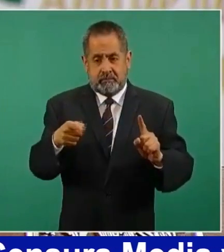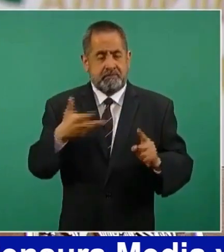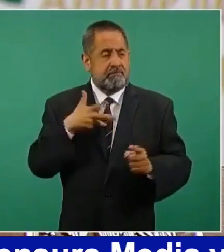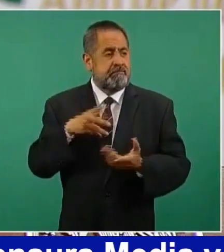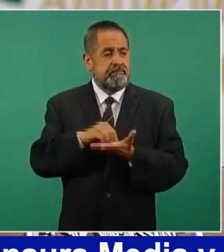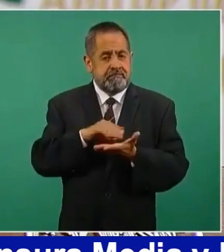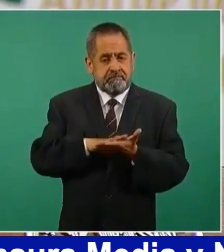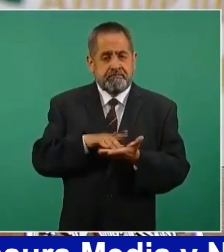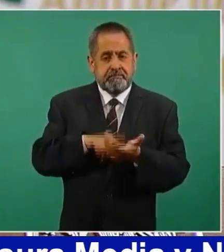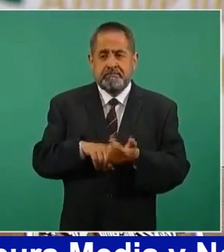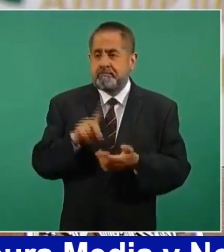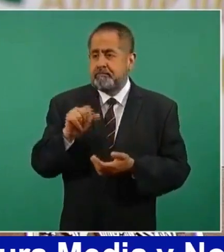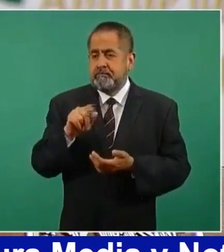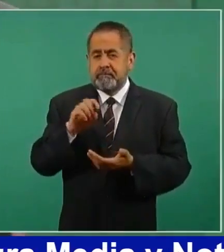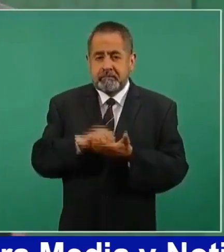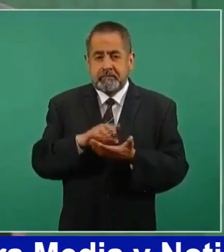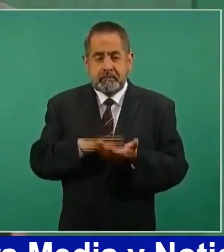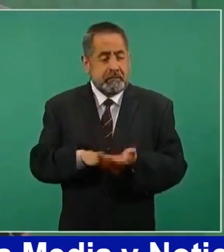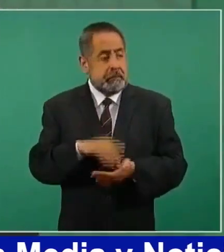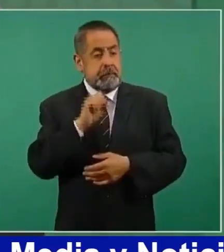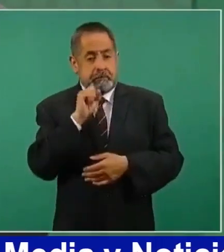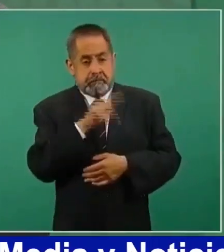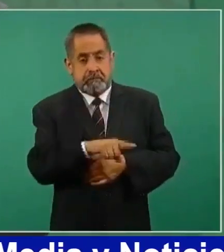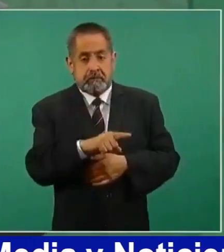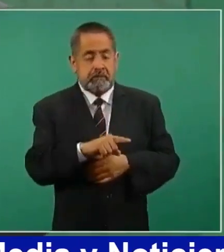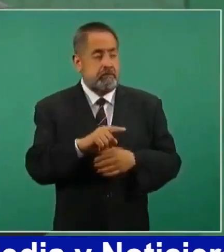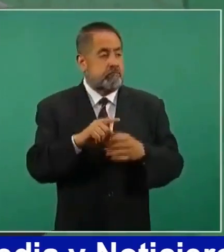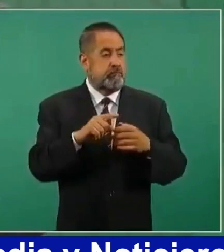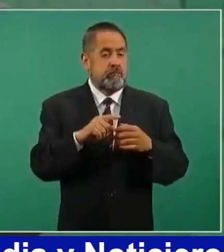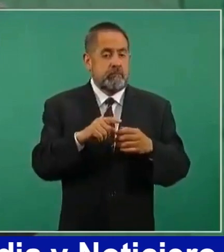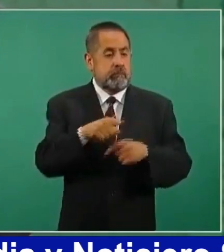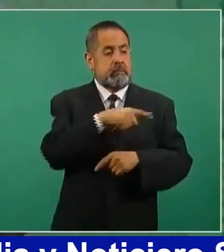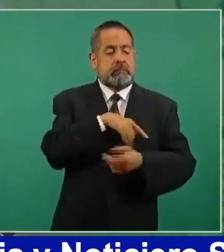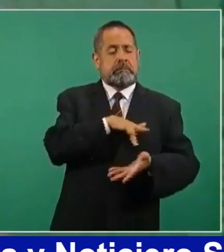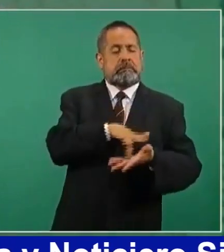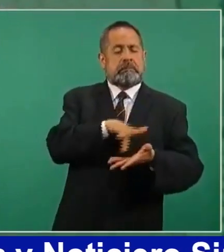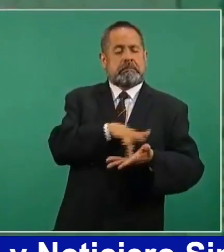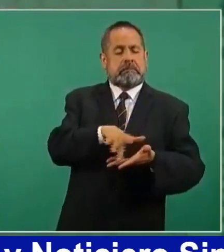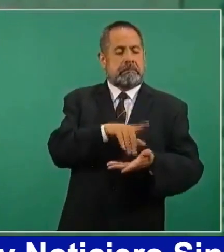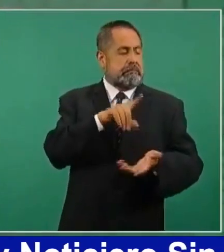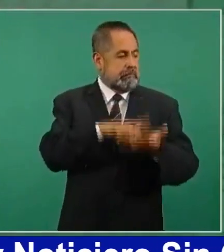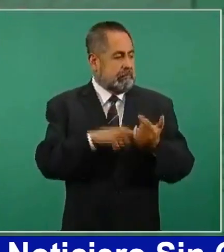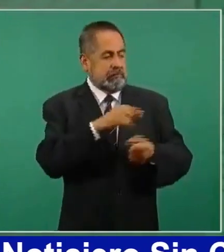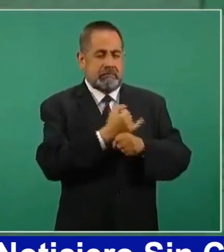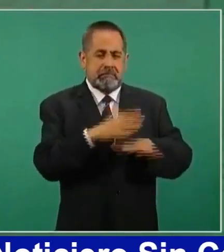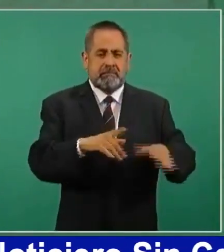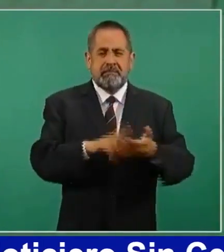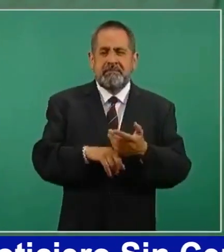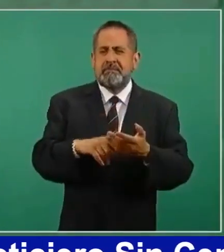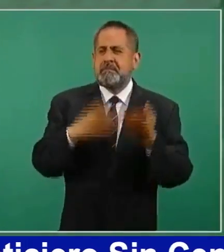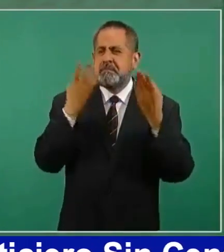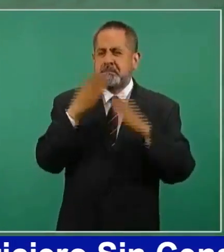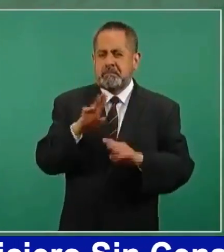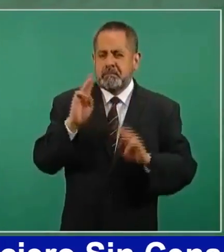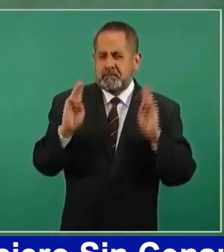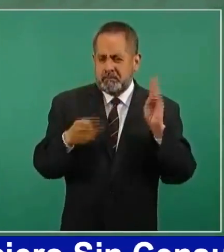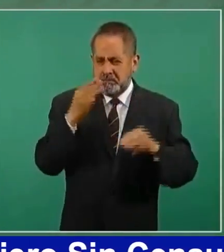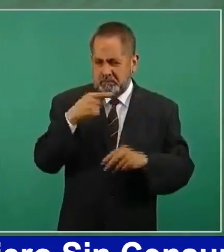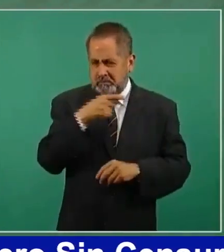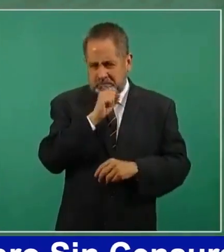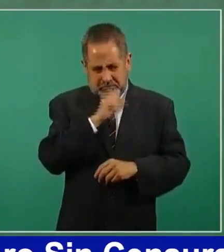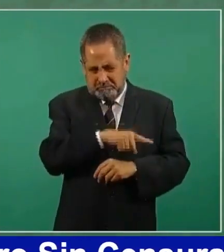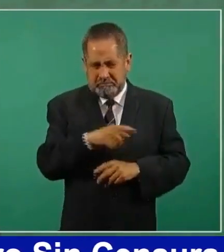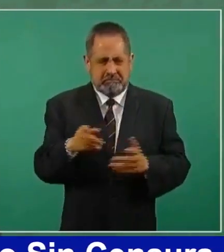datos de los mismos organismos financieros que lo apoyaron, del Banco Mundial,